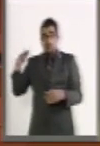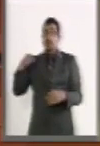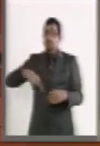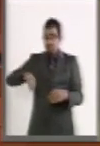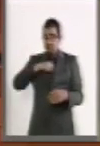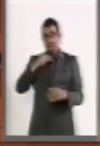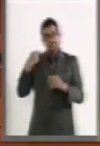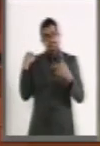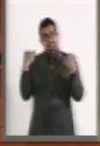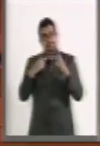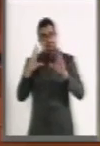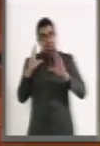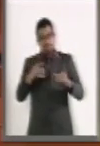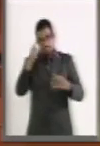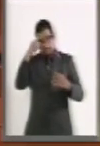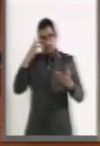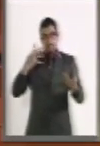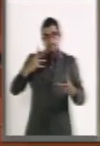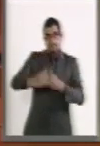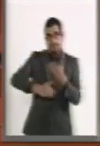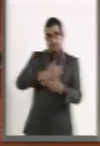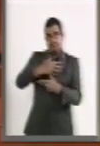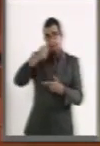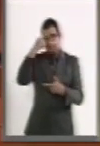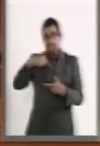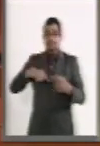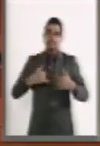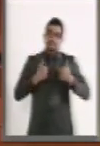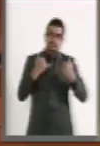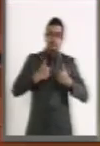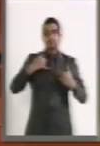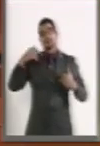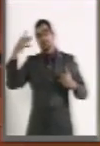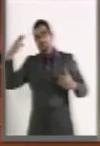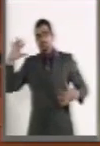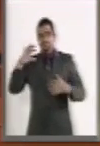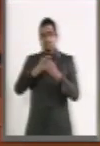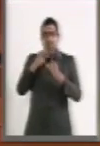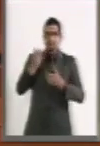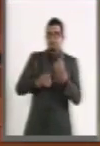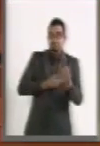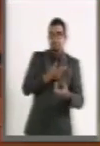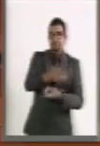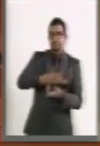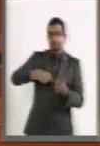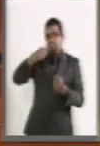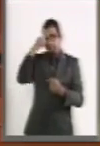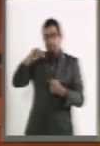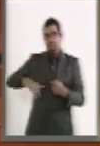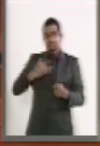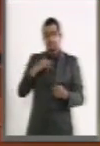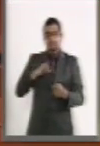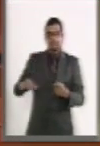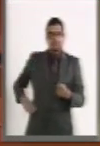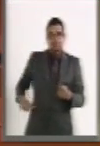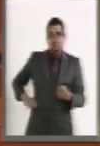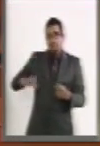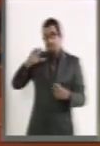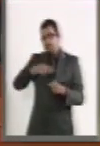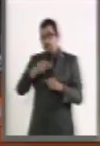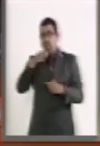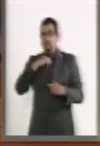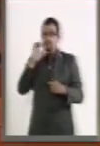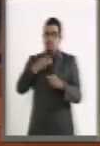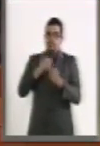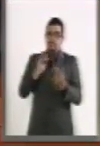para beneficiar la convivencia entre generaciones y la satisfacción de las inquietudes intelectuales y culturales. Por su